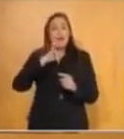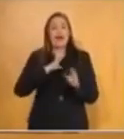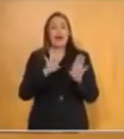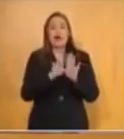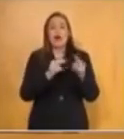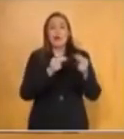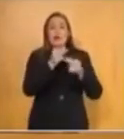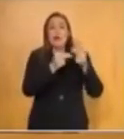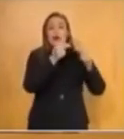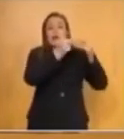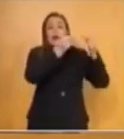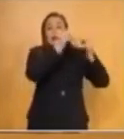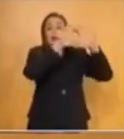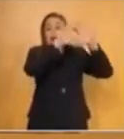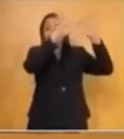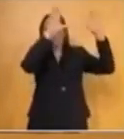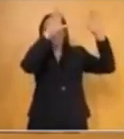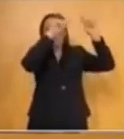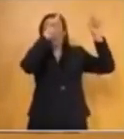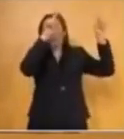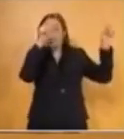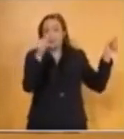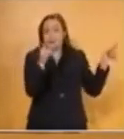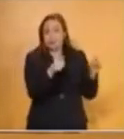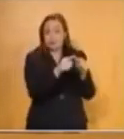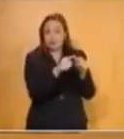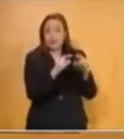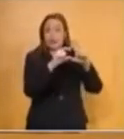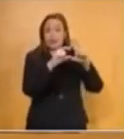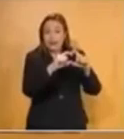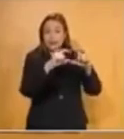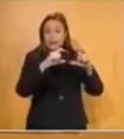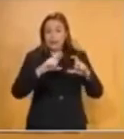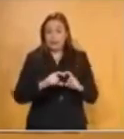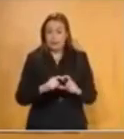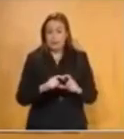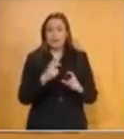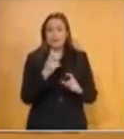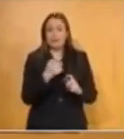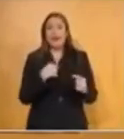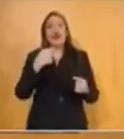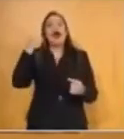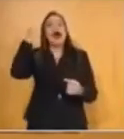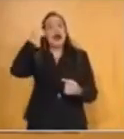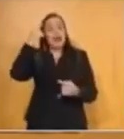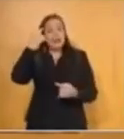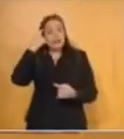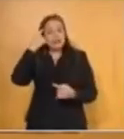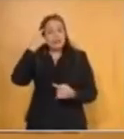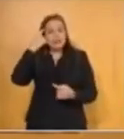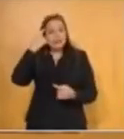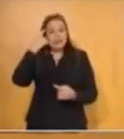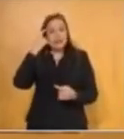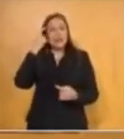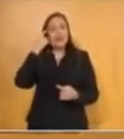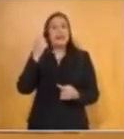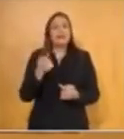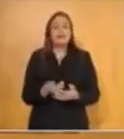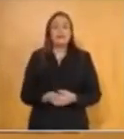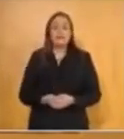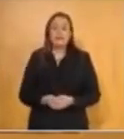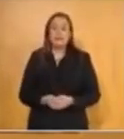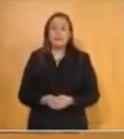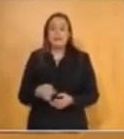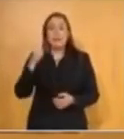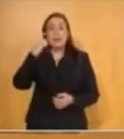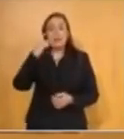aparecen pequeños círculos. Por eso yo puedo identificar que Snoopy está pensando, no está hablando. Y entonces él piensa, at last, al